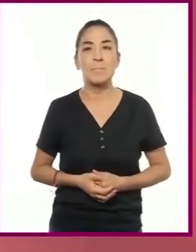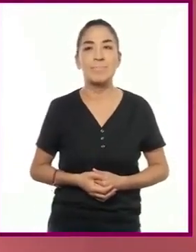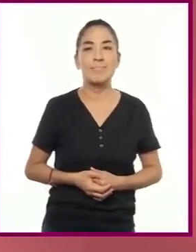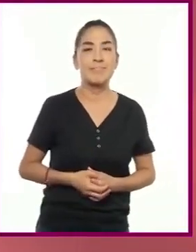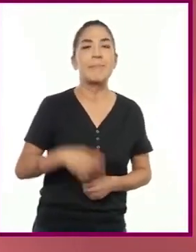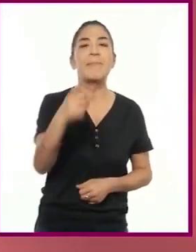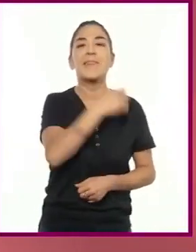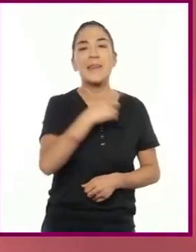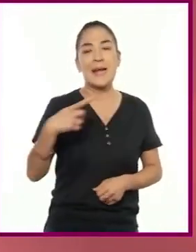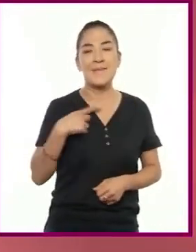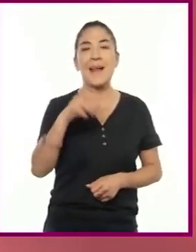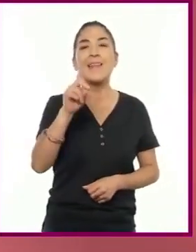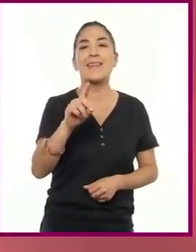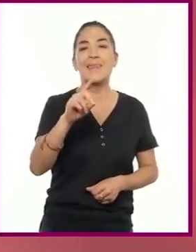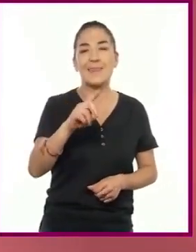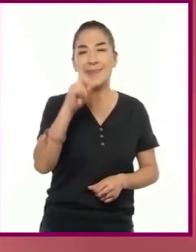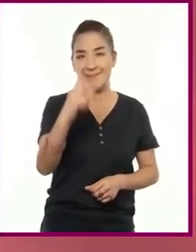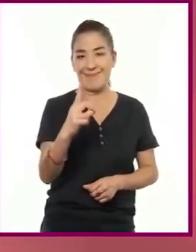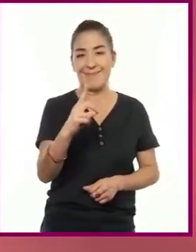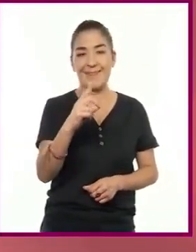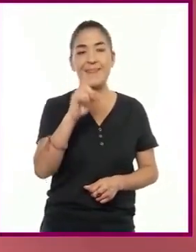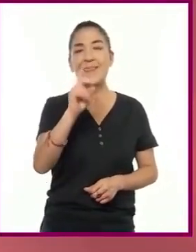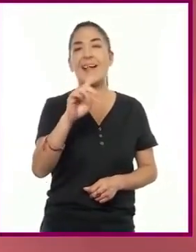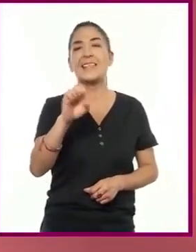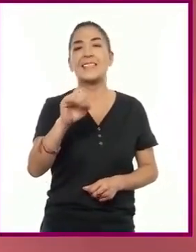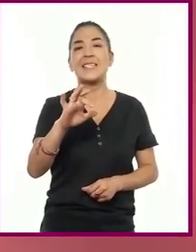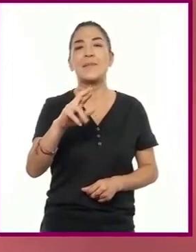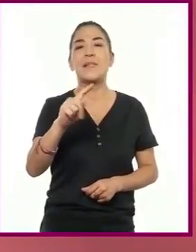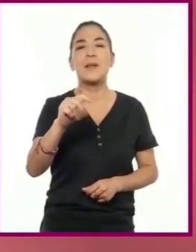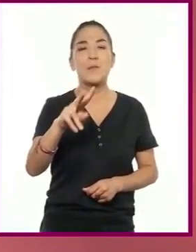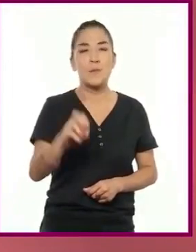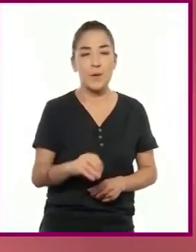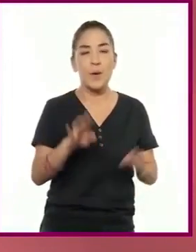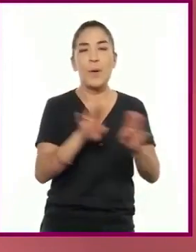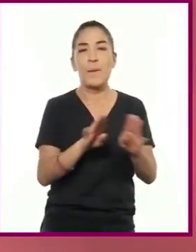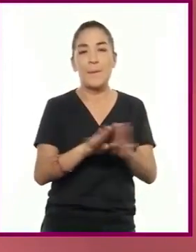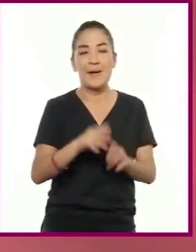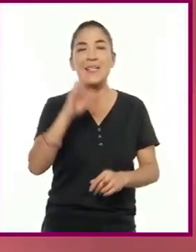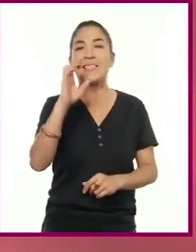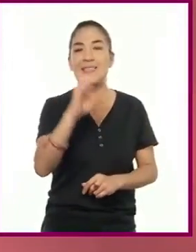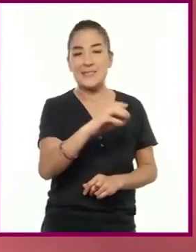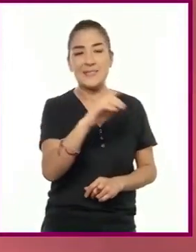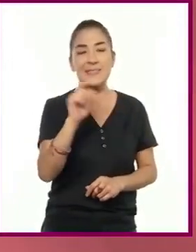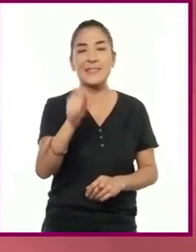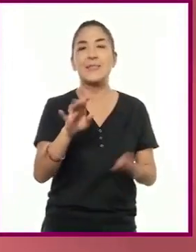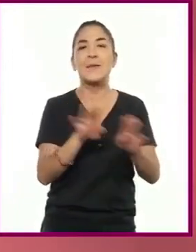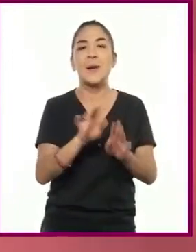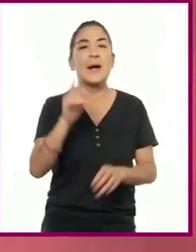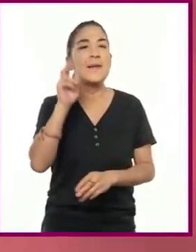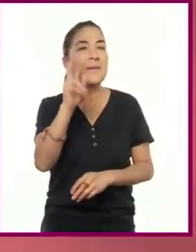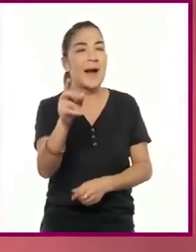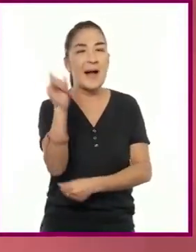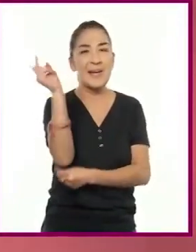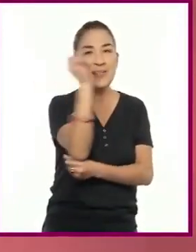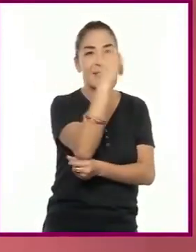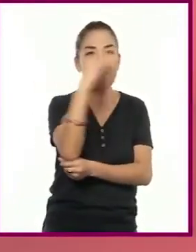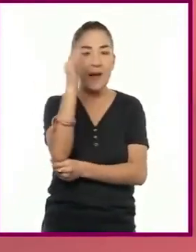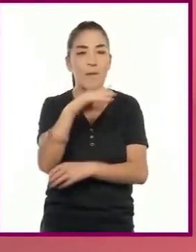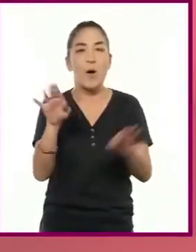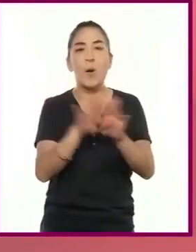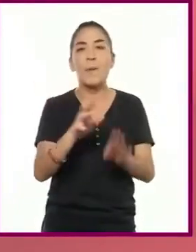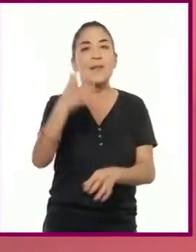Debe de ser descriptivo, inciso B. Casi se sentía yo que estaba frente a la jirafa y la